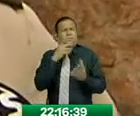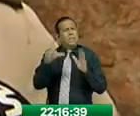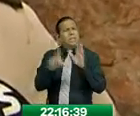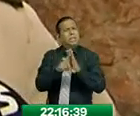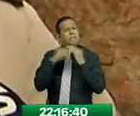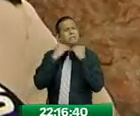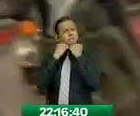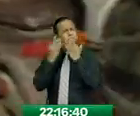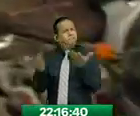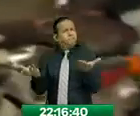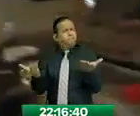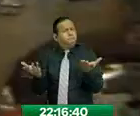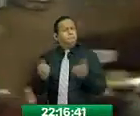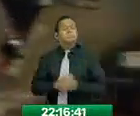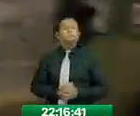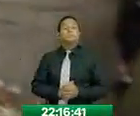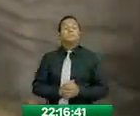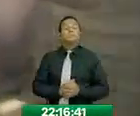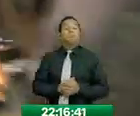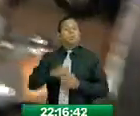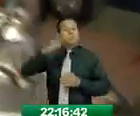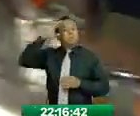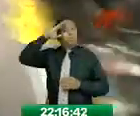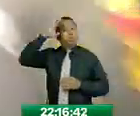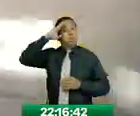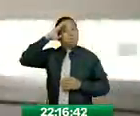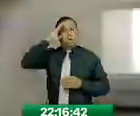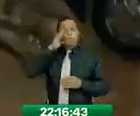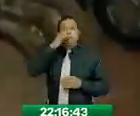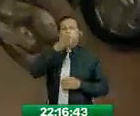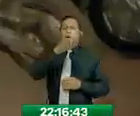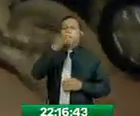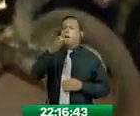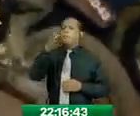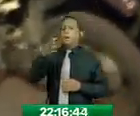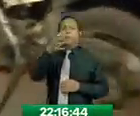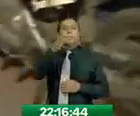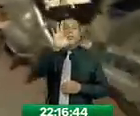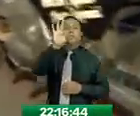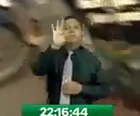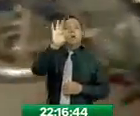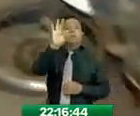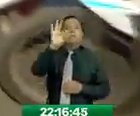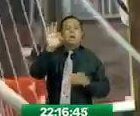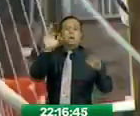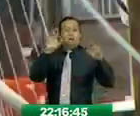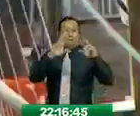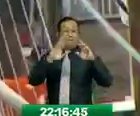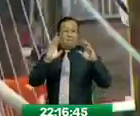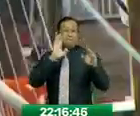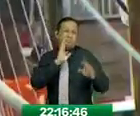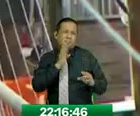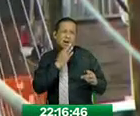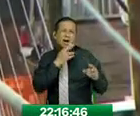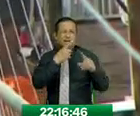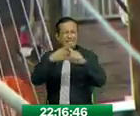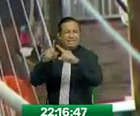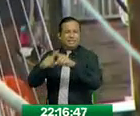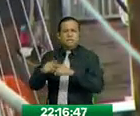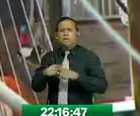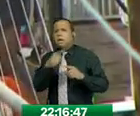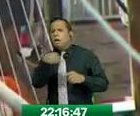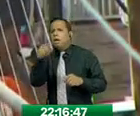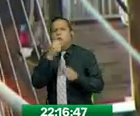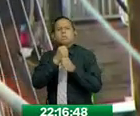las disposiciones del COE. La intendencia clausuró 19 locales relacionados a actividades nocturnas y lo mismo se pudo divisar